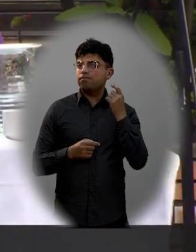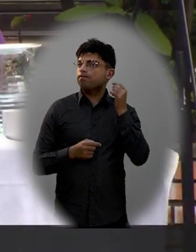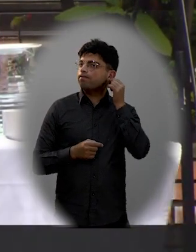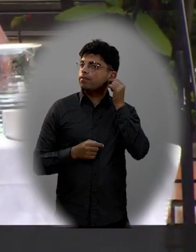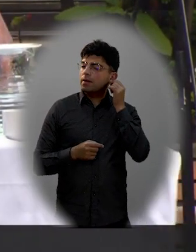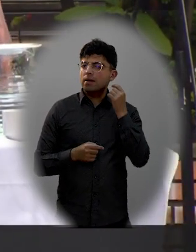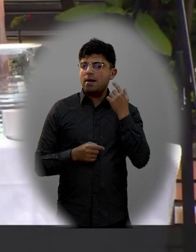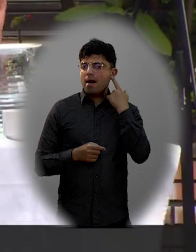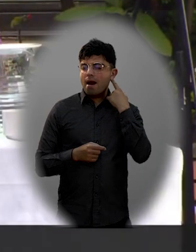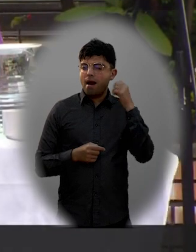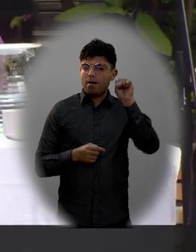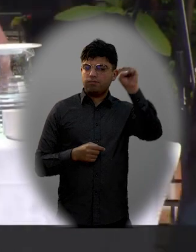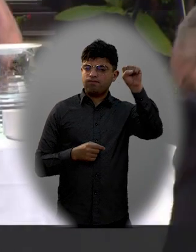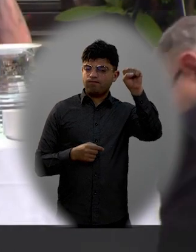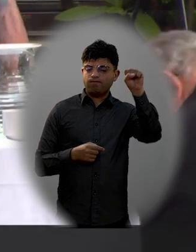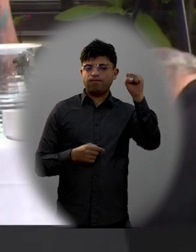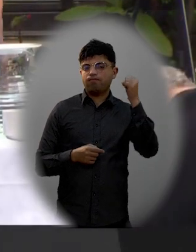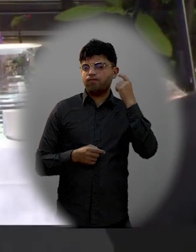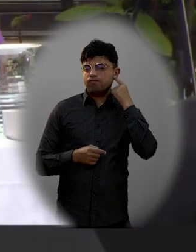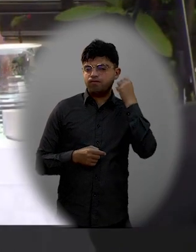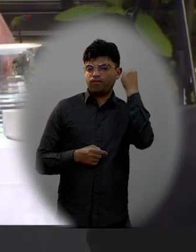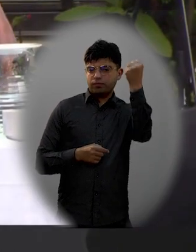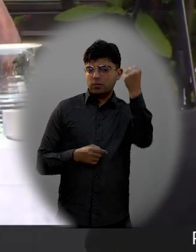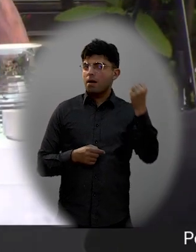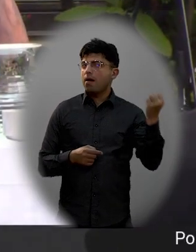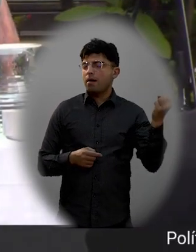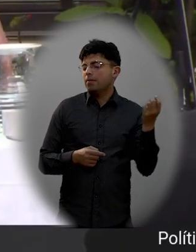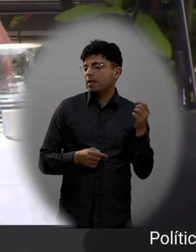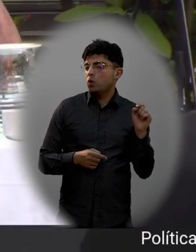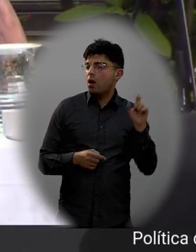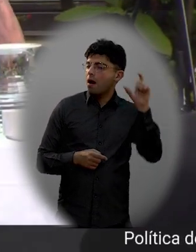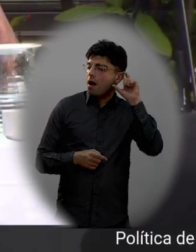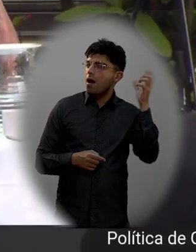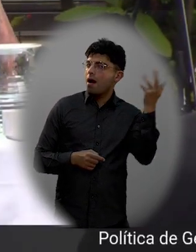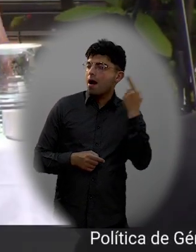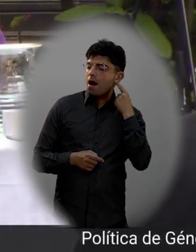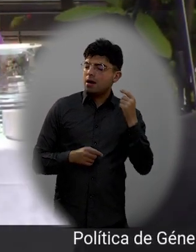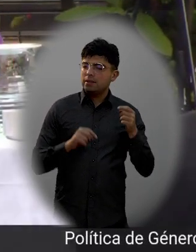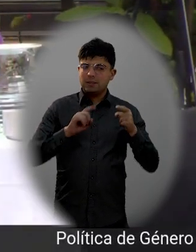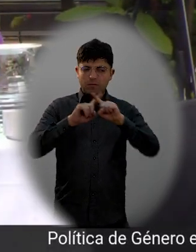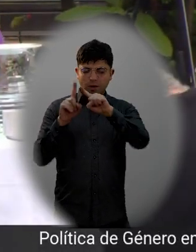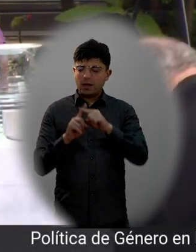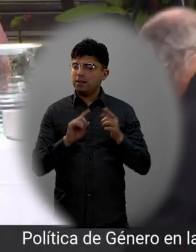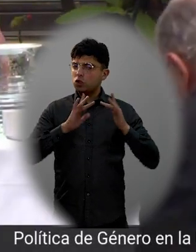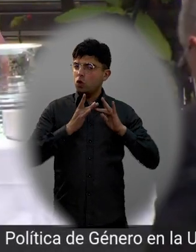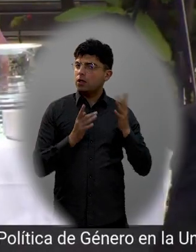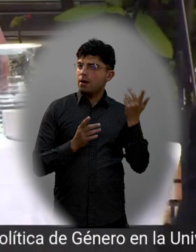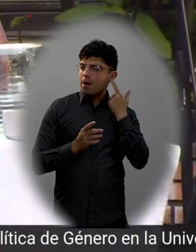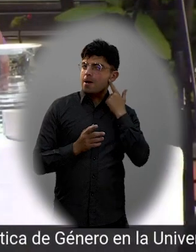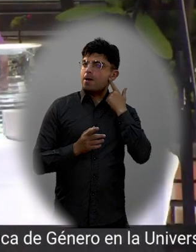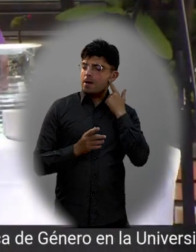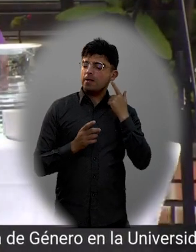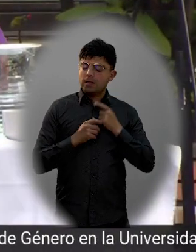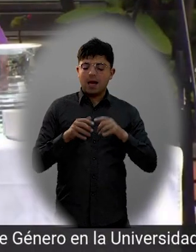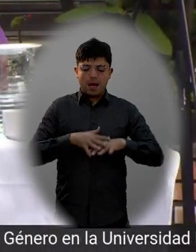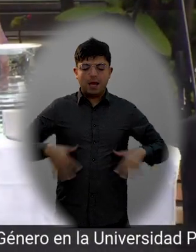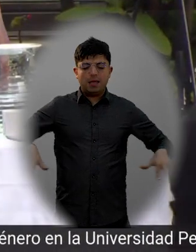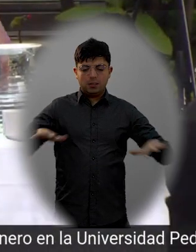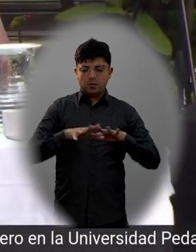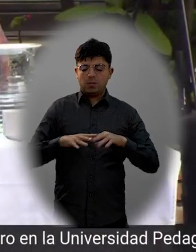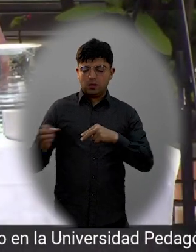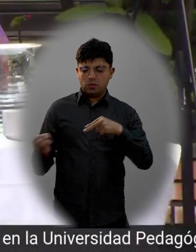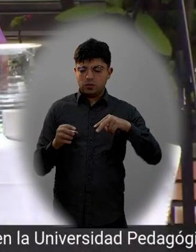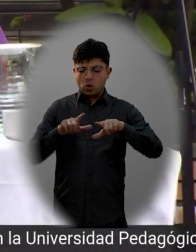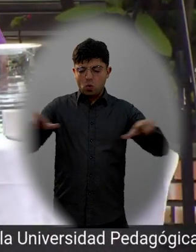que es capaz de escuchar esas diferencias, esos dolores y poder darle un espacio al lugar educativo